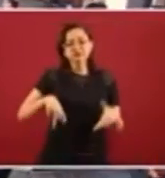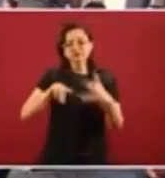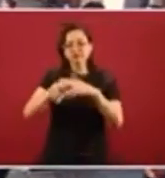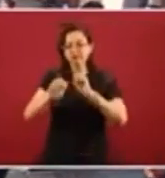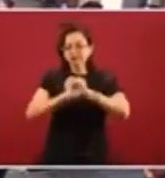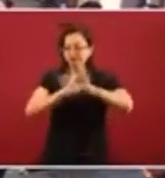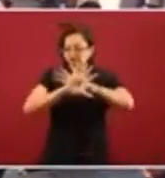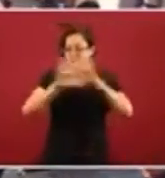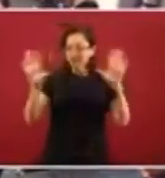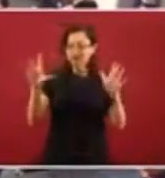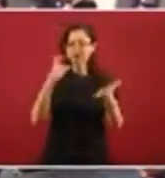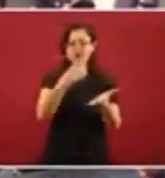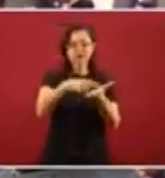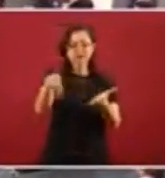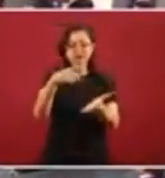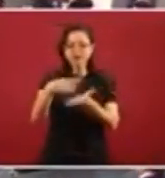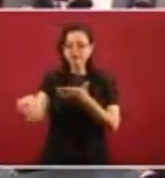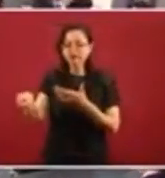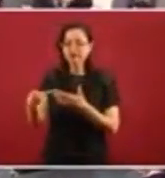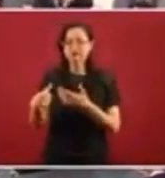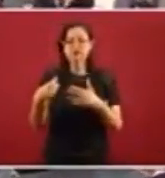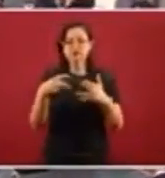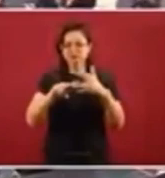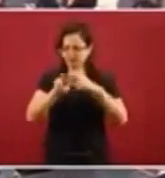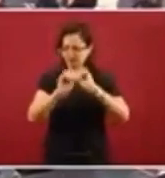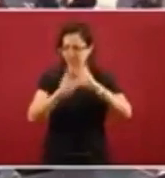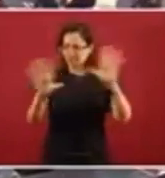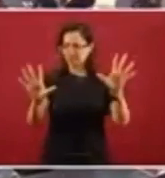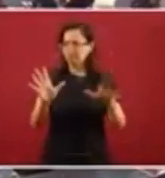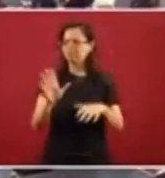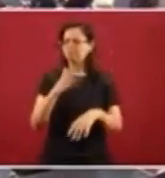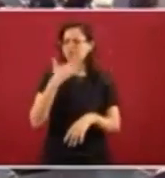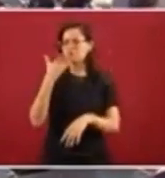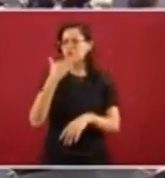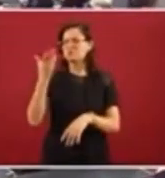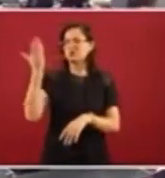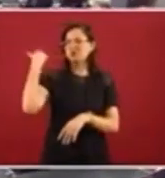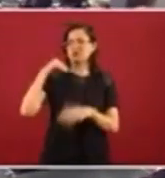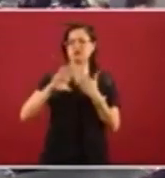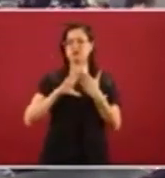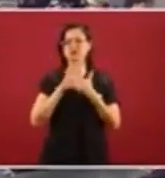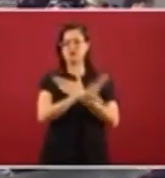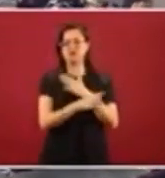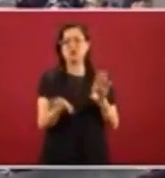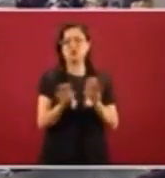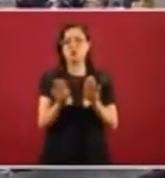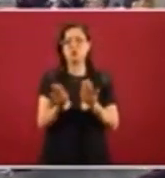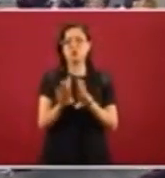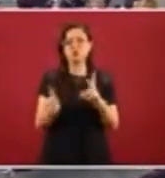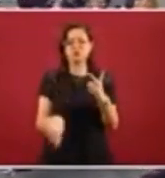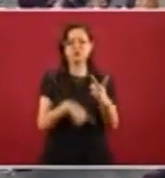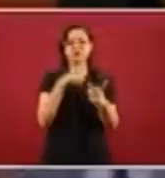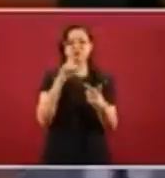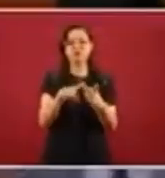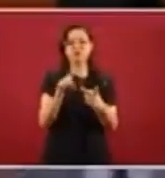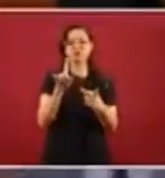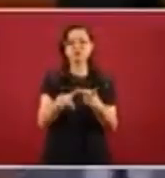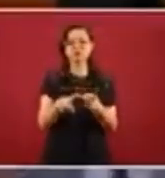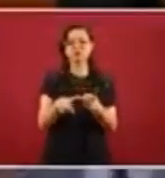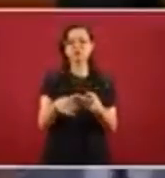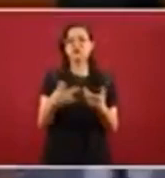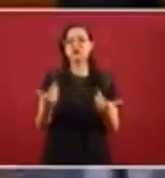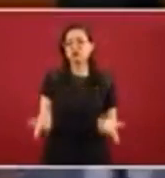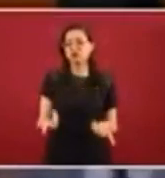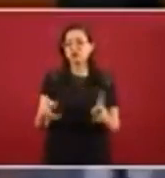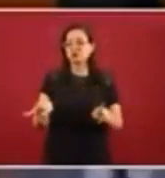y evitar las antiguas prácticas. Esa es una pregunta. Y la otra, dentro de las actividades económicas se encuentra la venta de